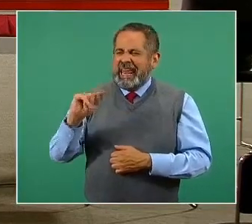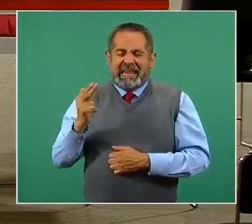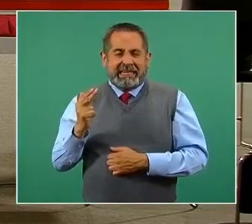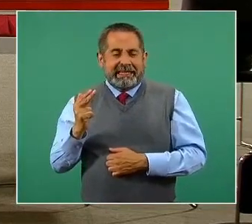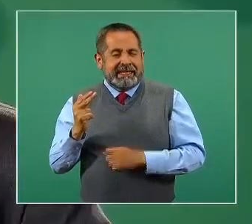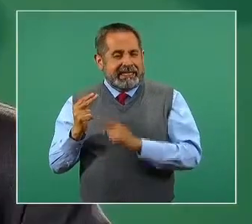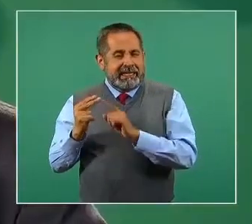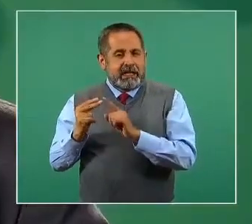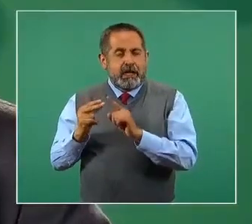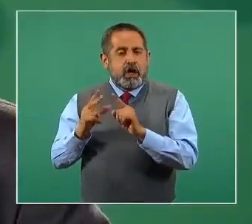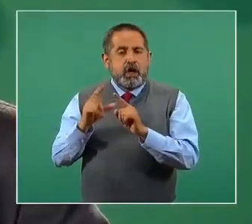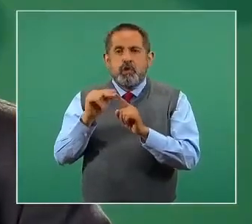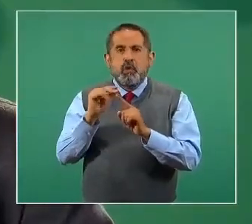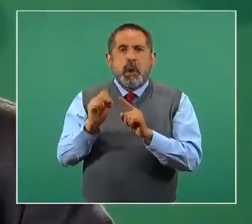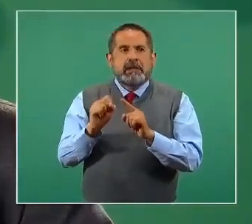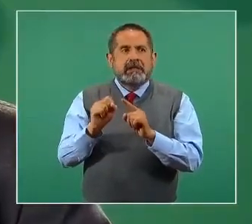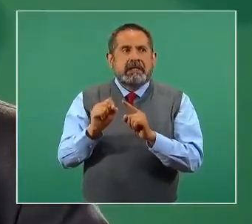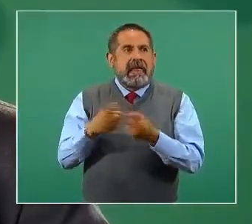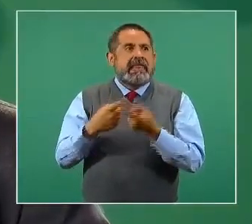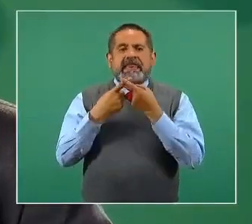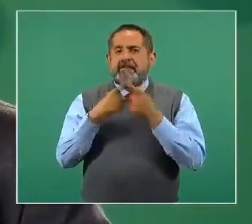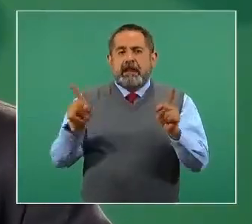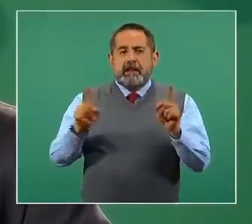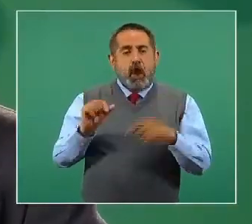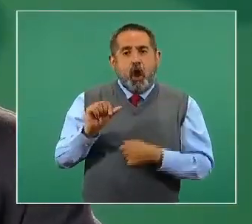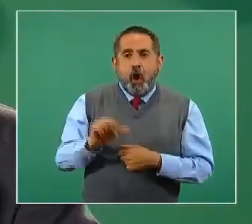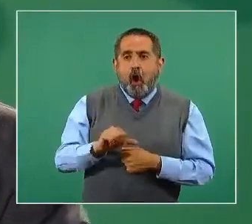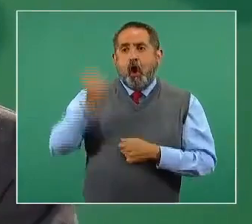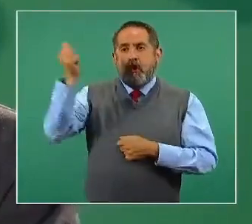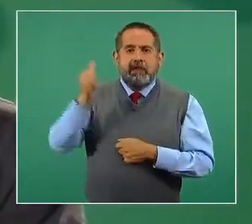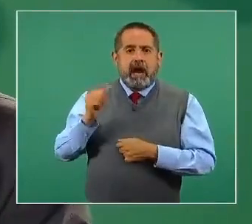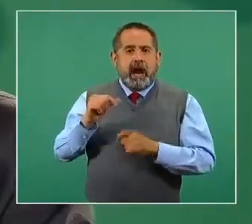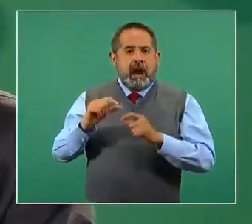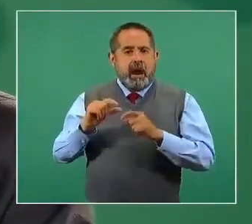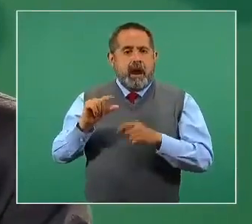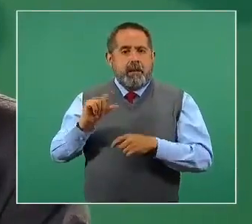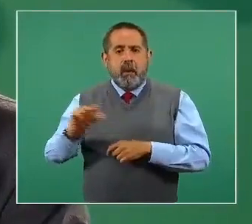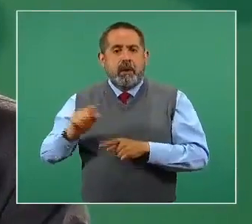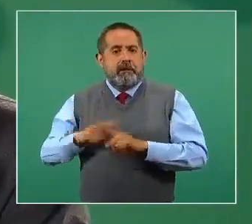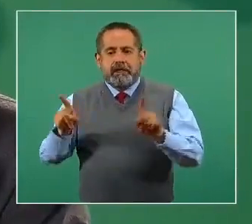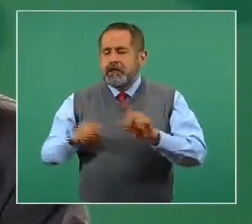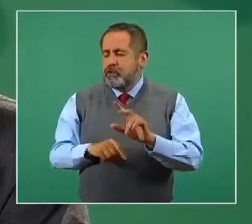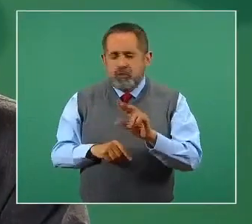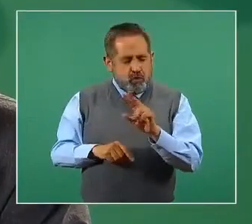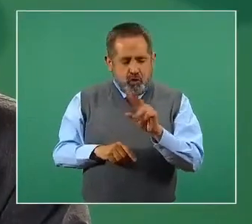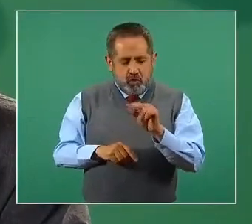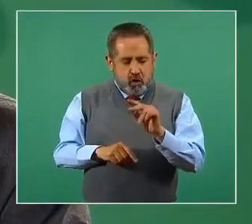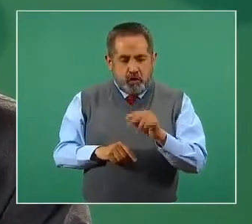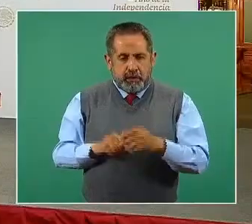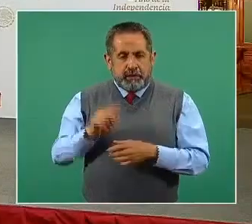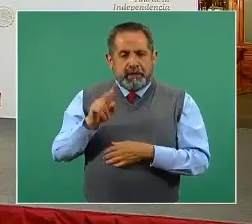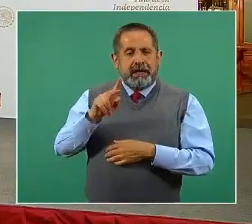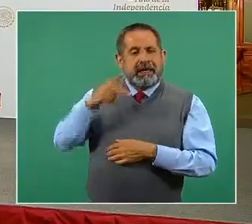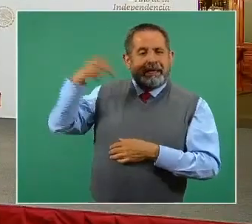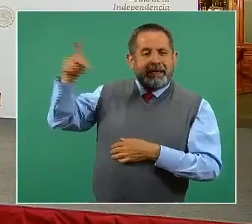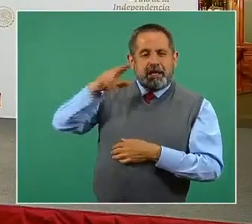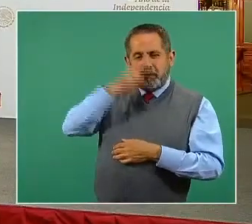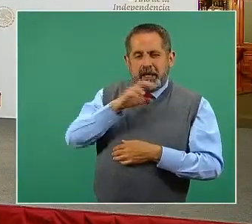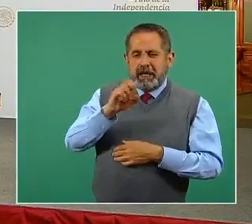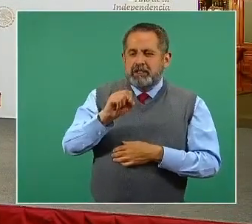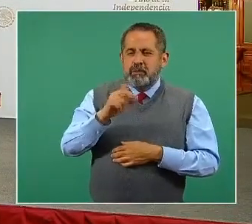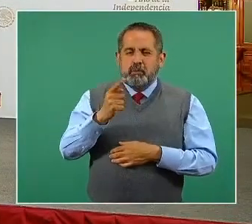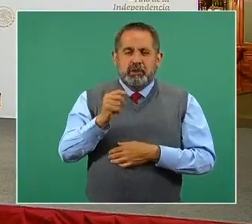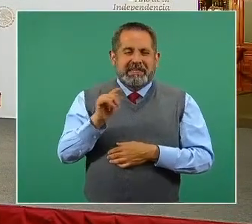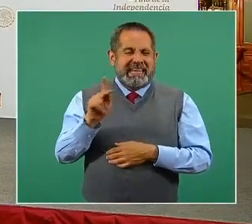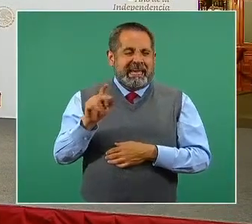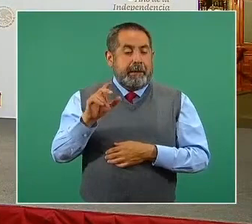vacuna diferente propiamente dicha. La vacuna Sputnik V, es